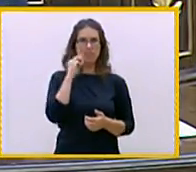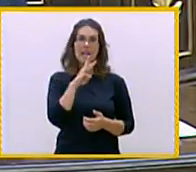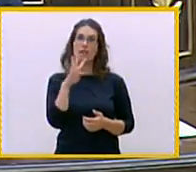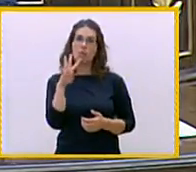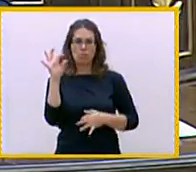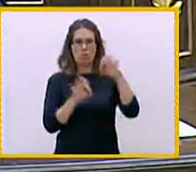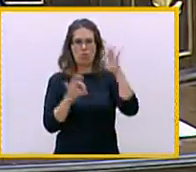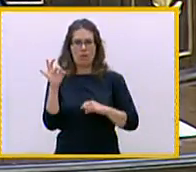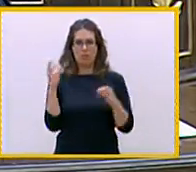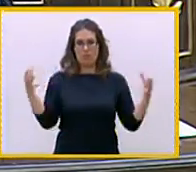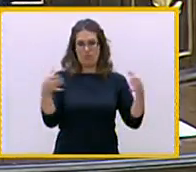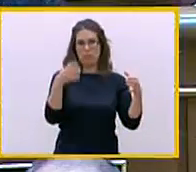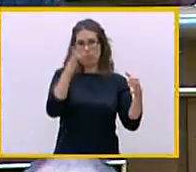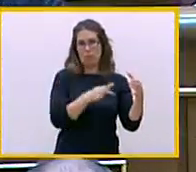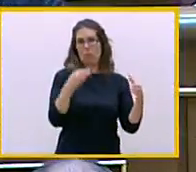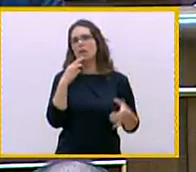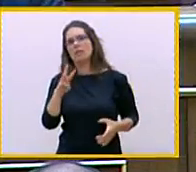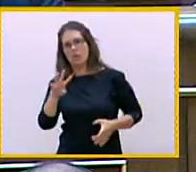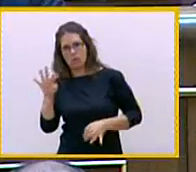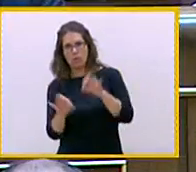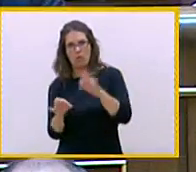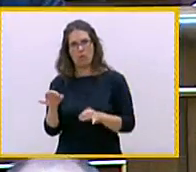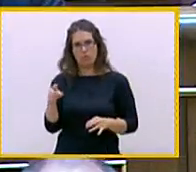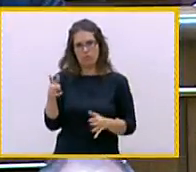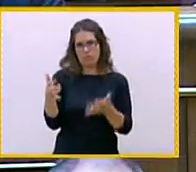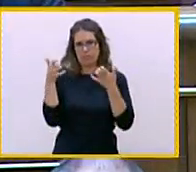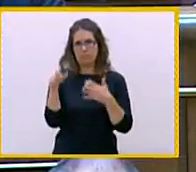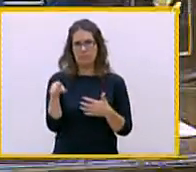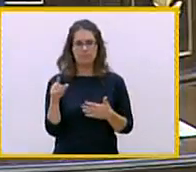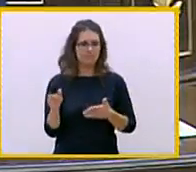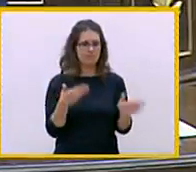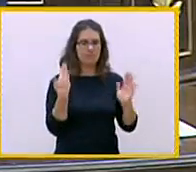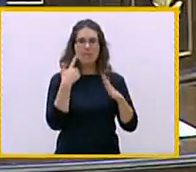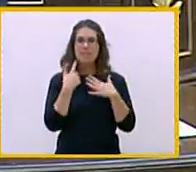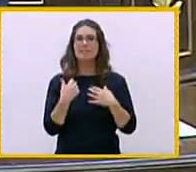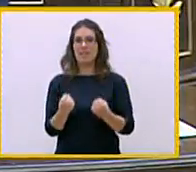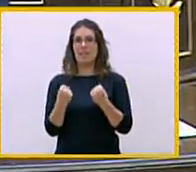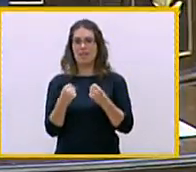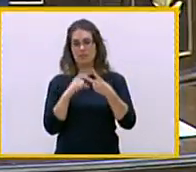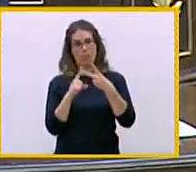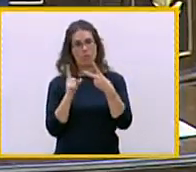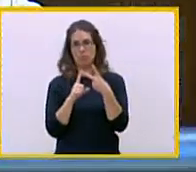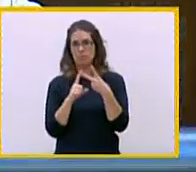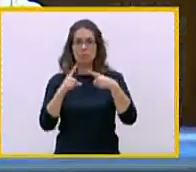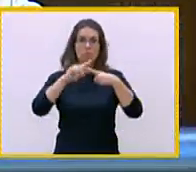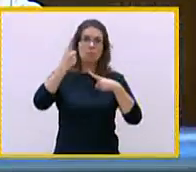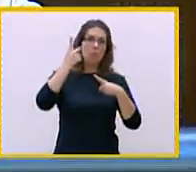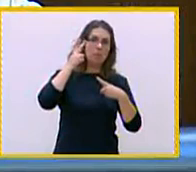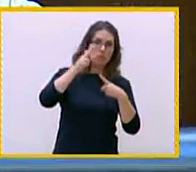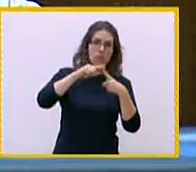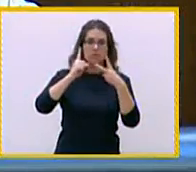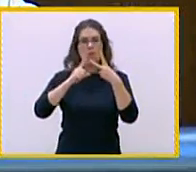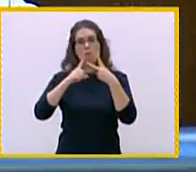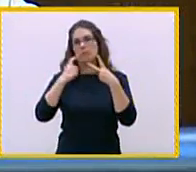mismos. La sanidad, después de las pensiones, Es la partida a la que dedicamos un mayor volumen